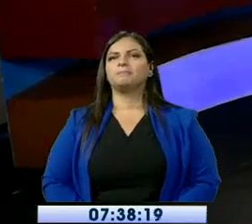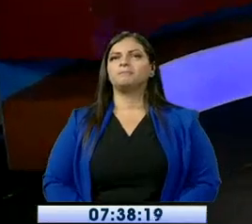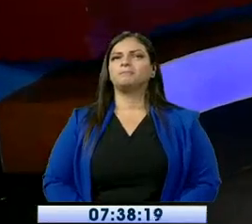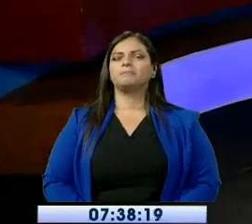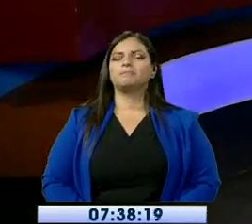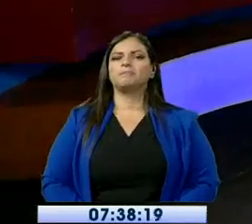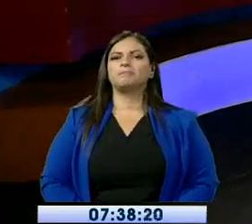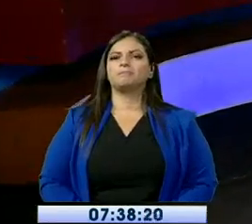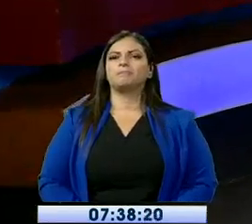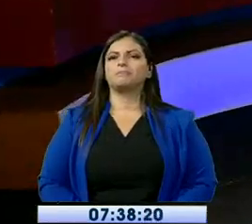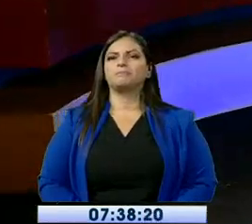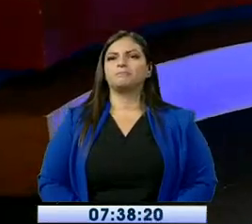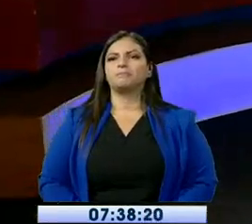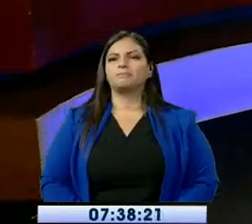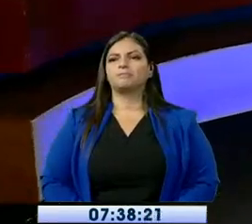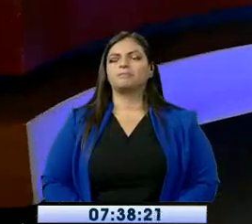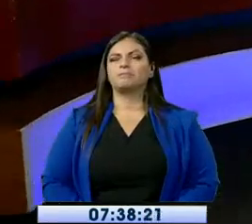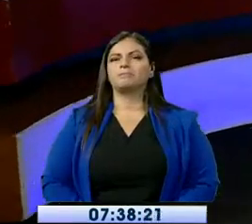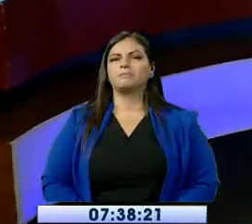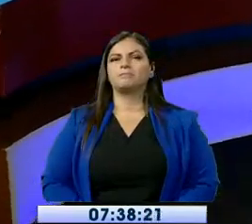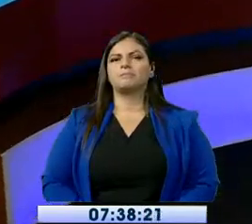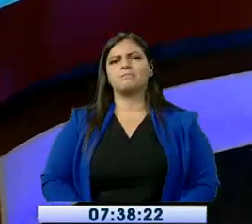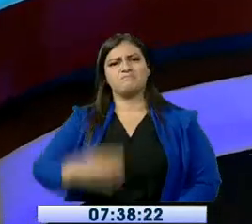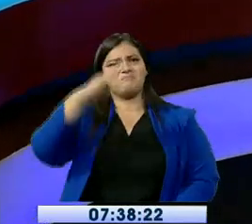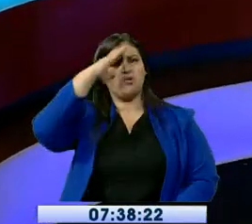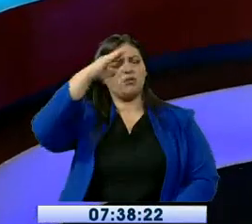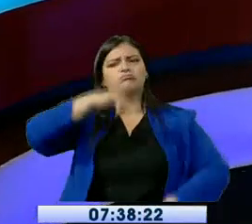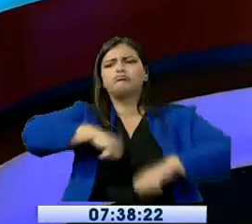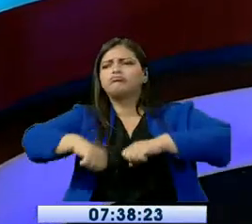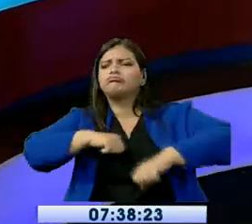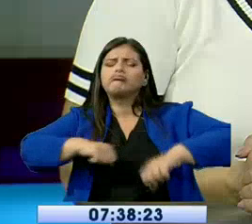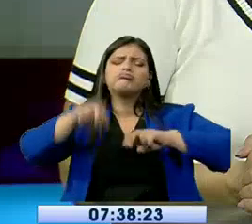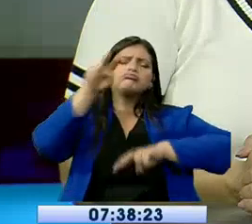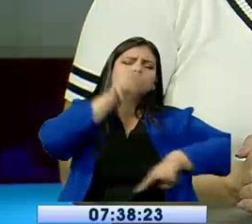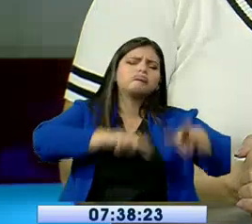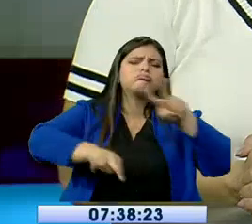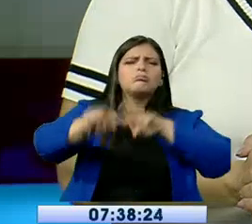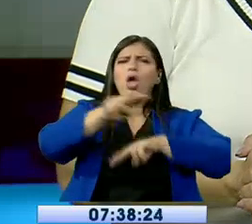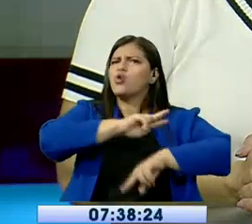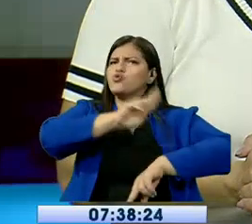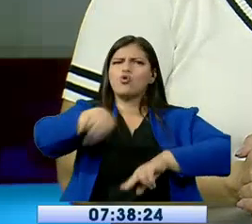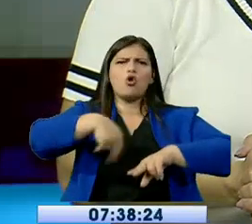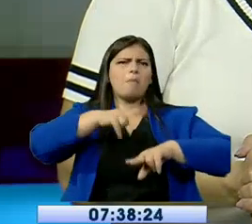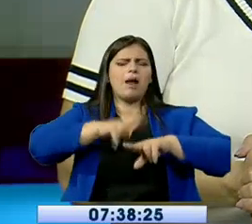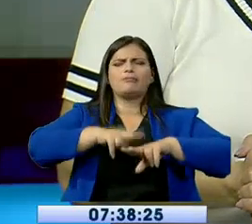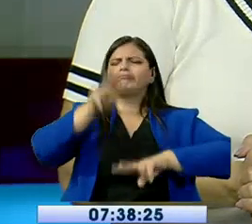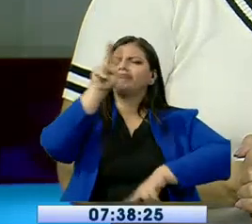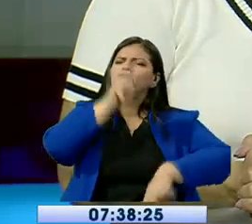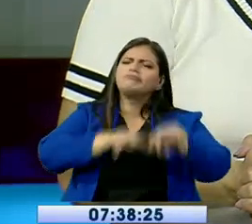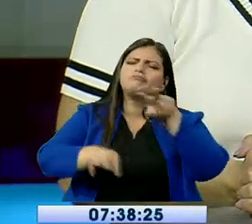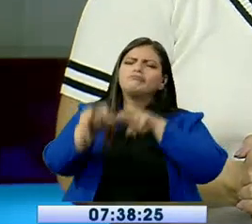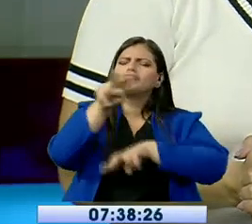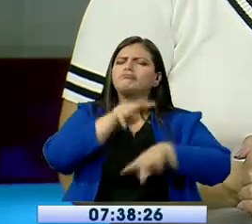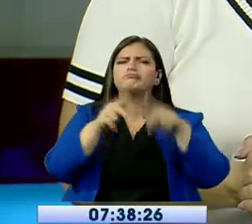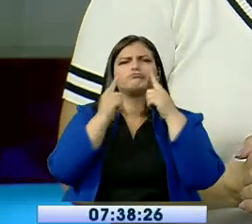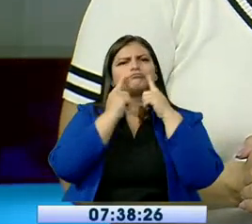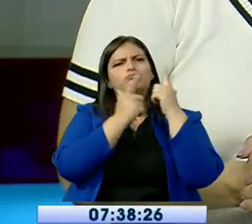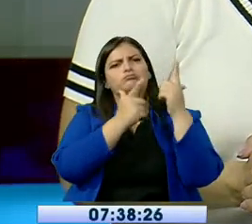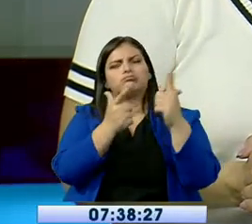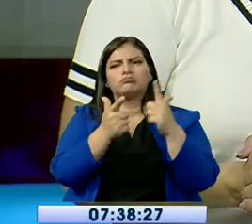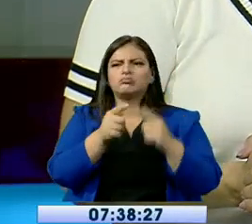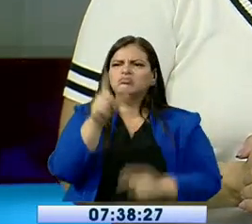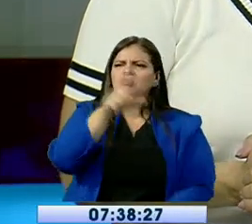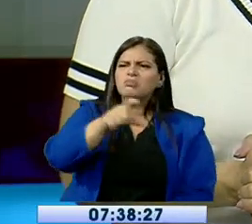Detienen a 4 personas durante operativos con el microtráfico en Guayaquil y Durán durante el fin de semana. La policía